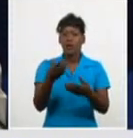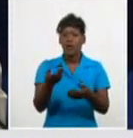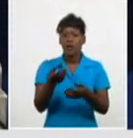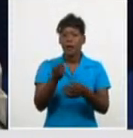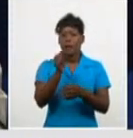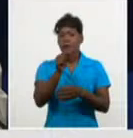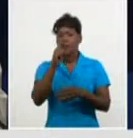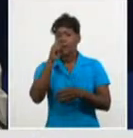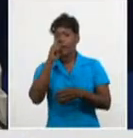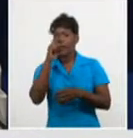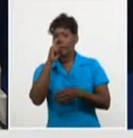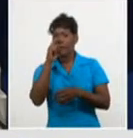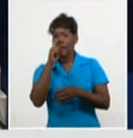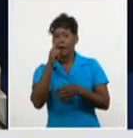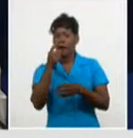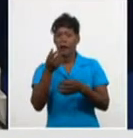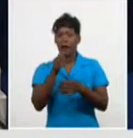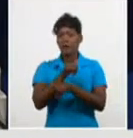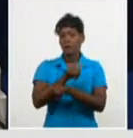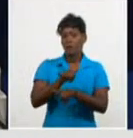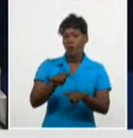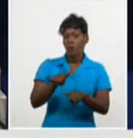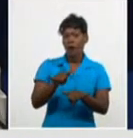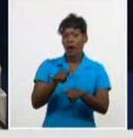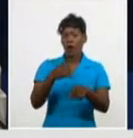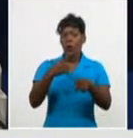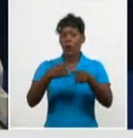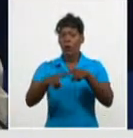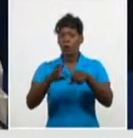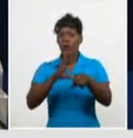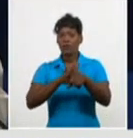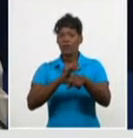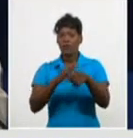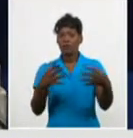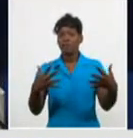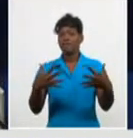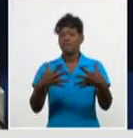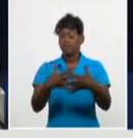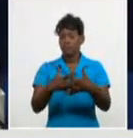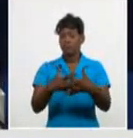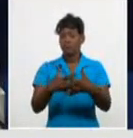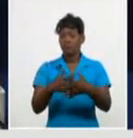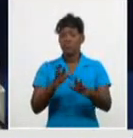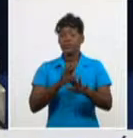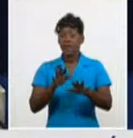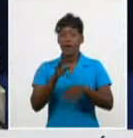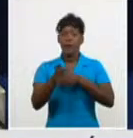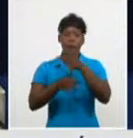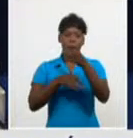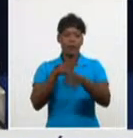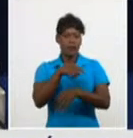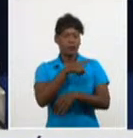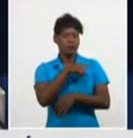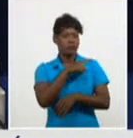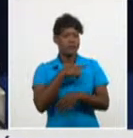determinada con otras enfermedades asociadas. Ya en una ocasión nos referimos a